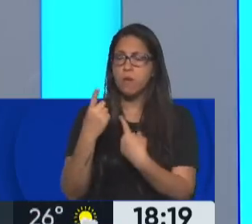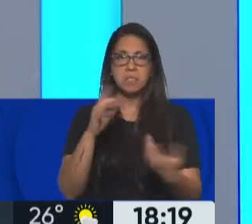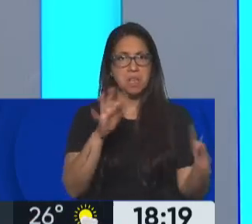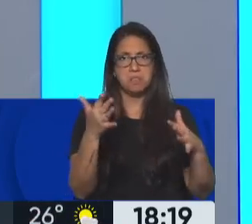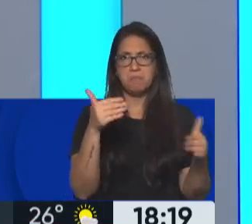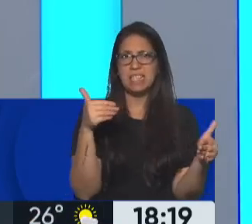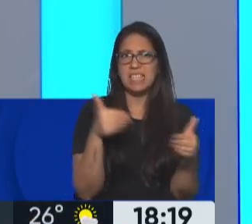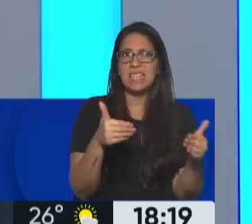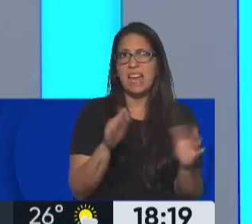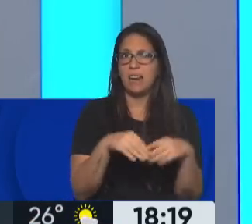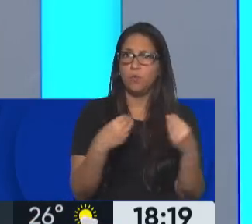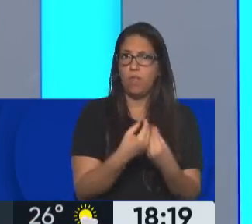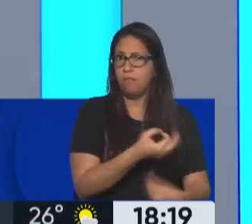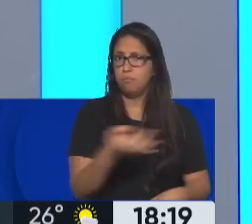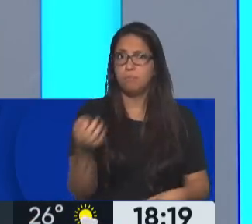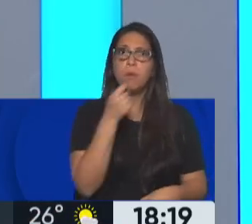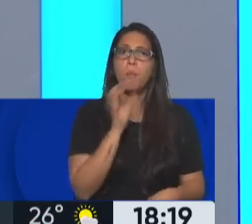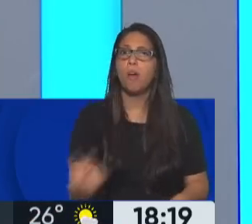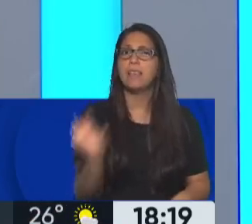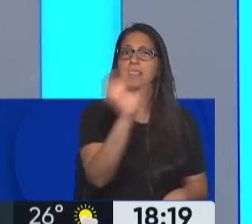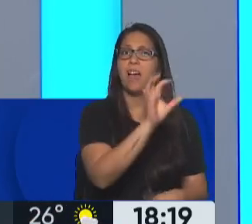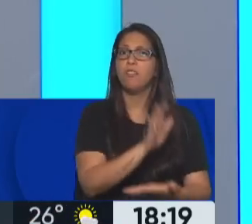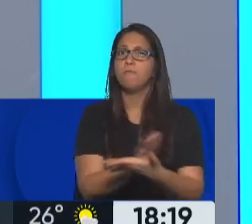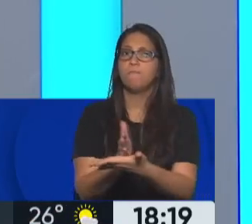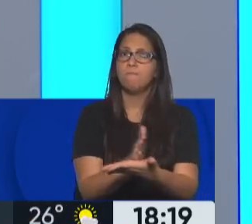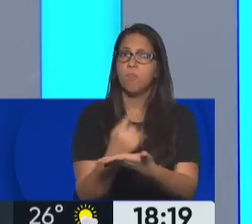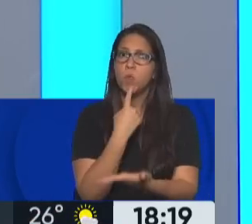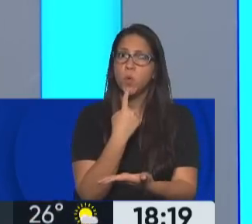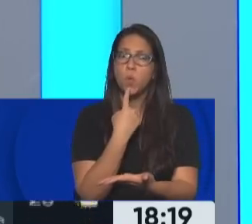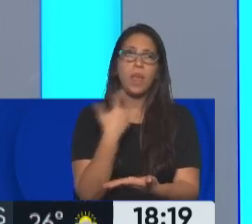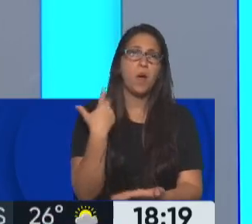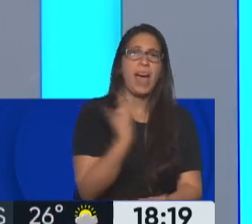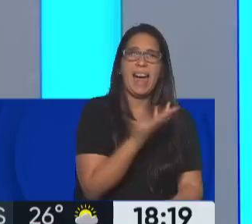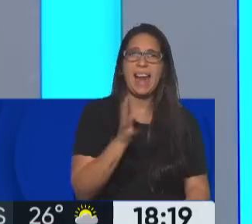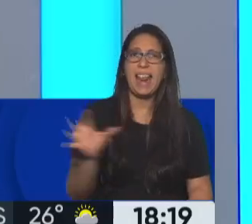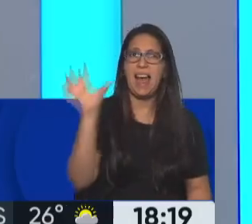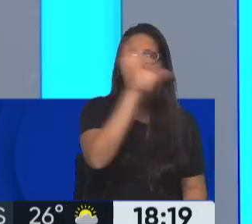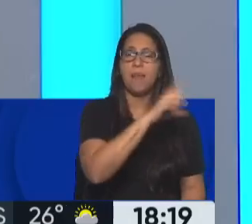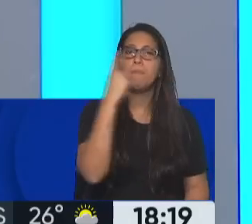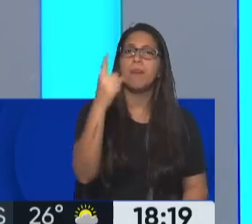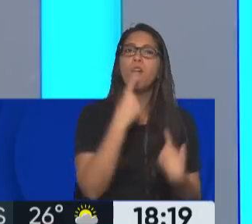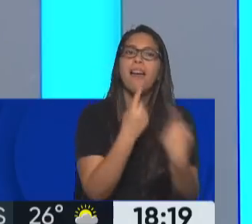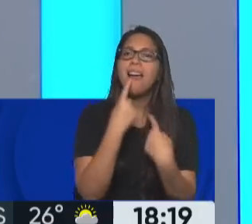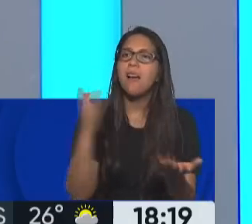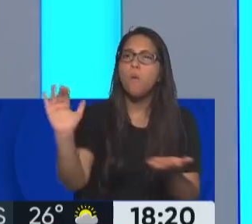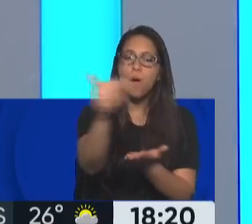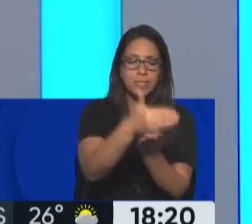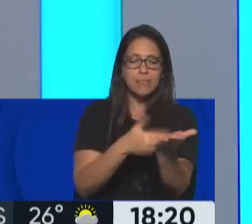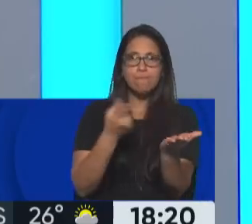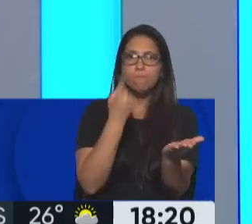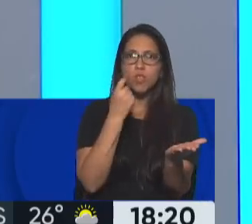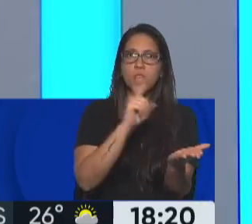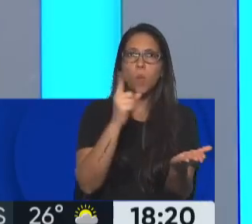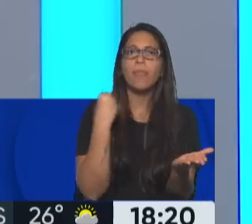cerca del resultado, tanto en los estados pendulares como a nivel nacional, lo que no captaron las encuestas es el